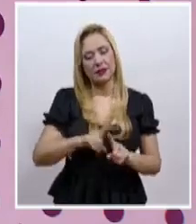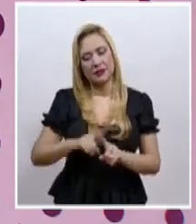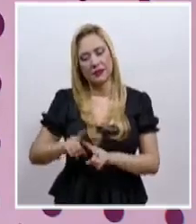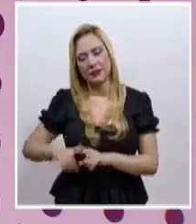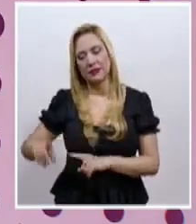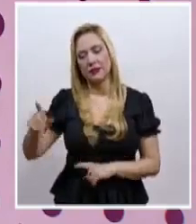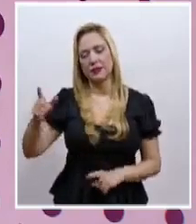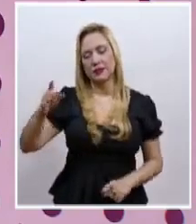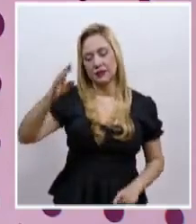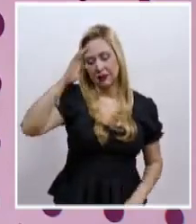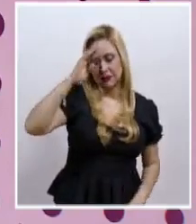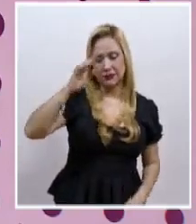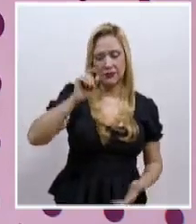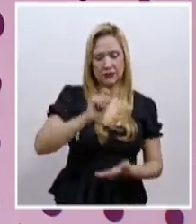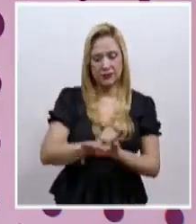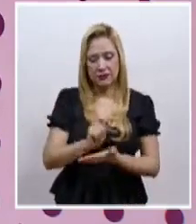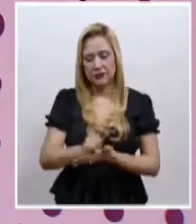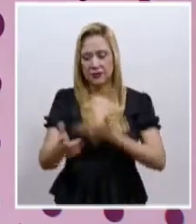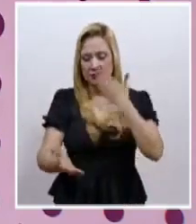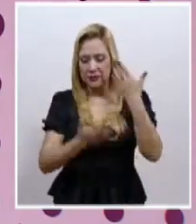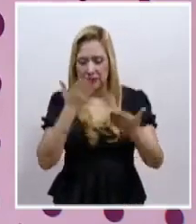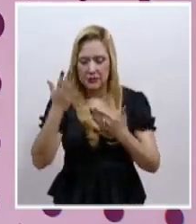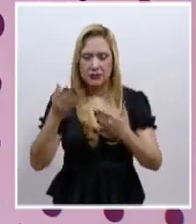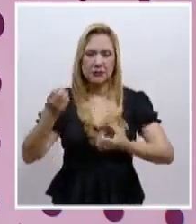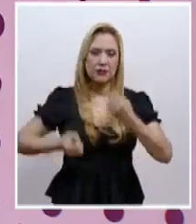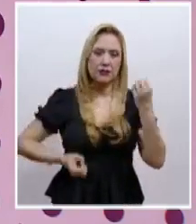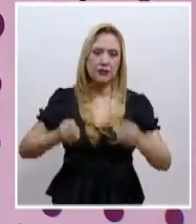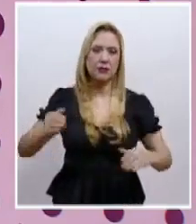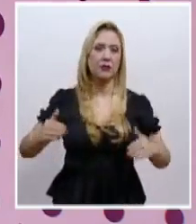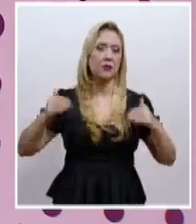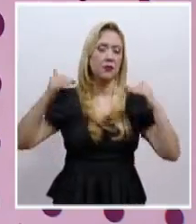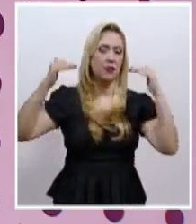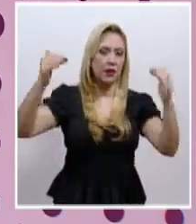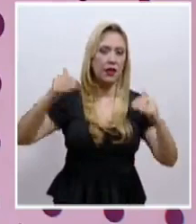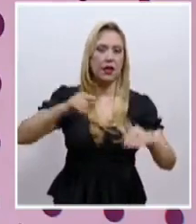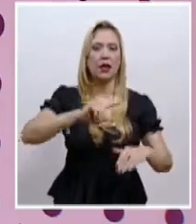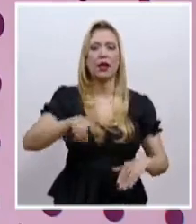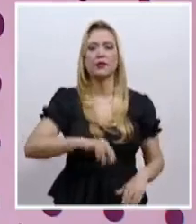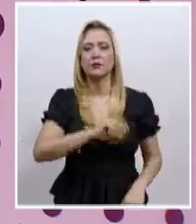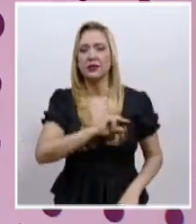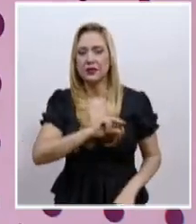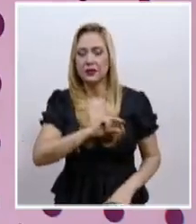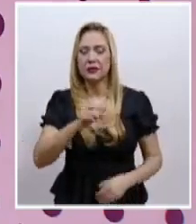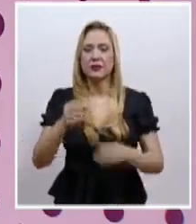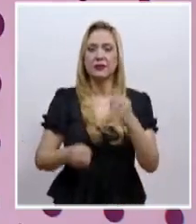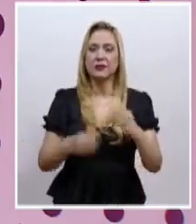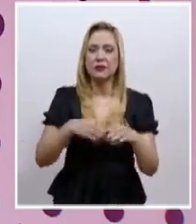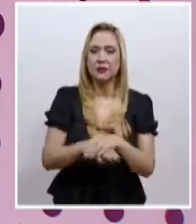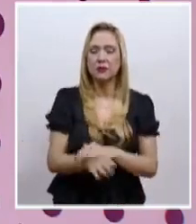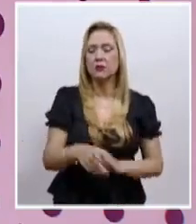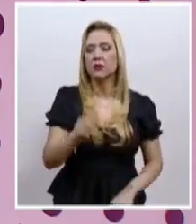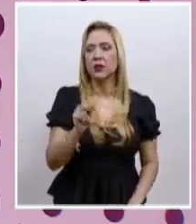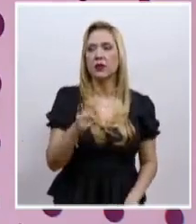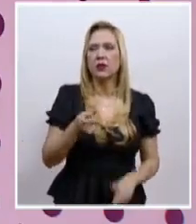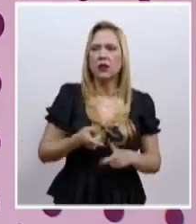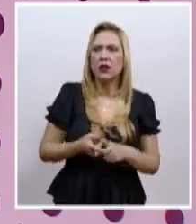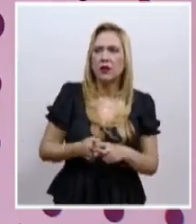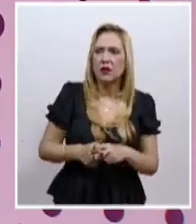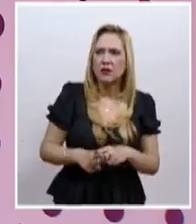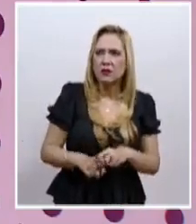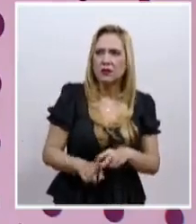y labor de la Corte y de los tribunales colegiados, pero una parte que empieza a